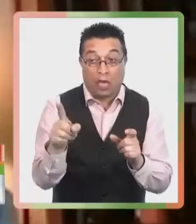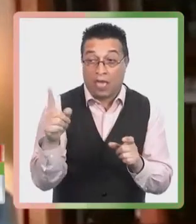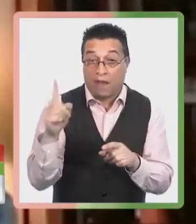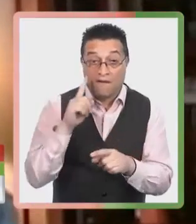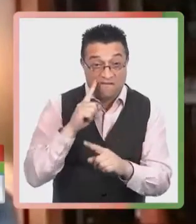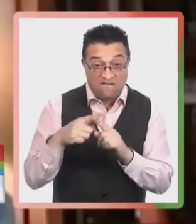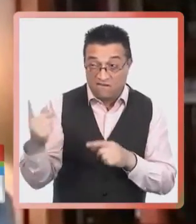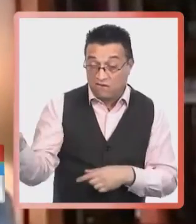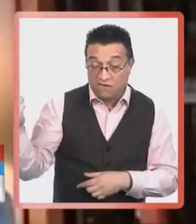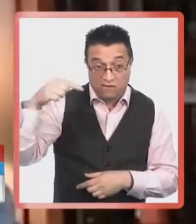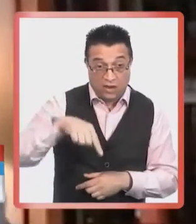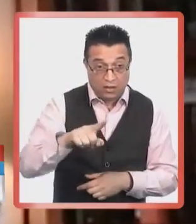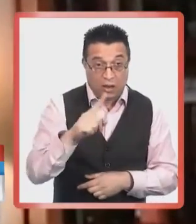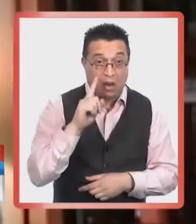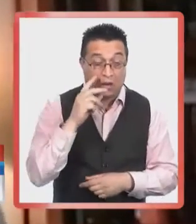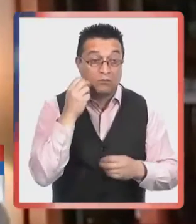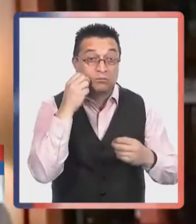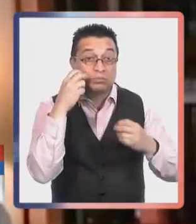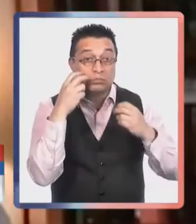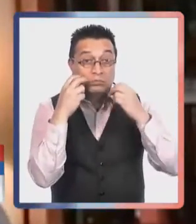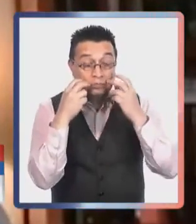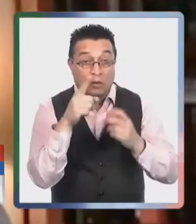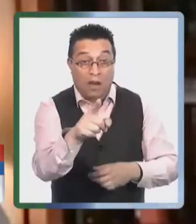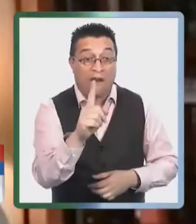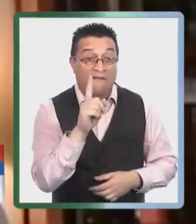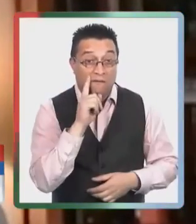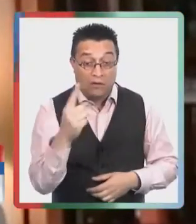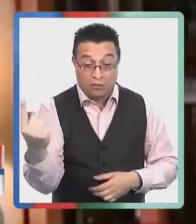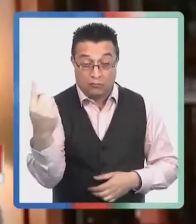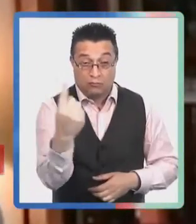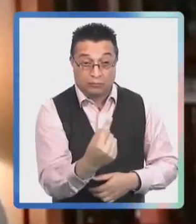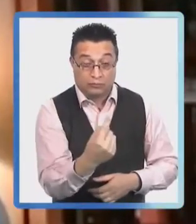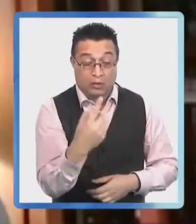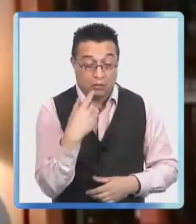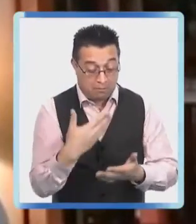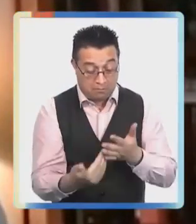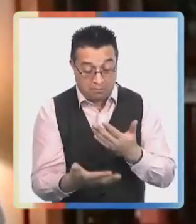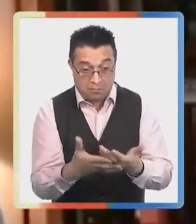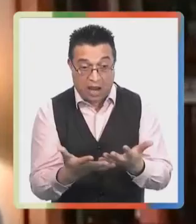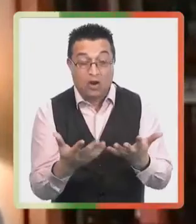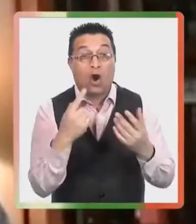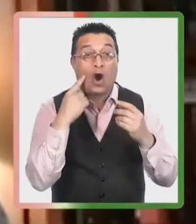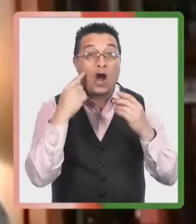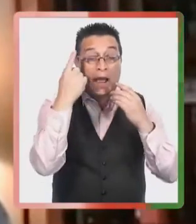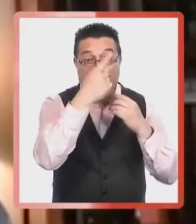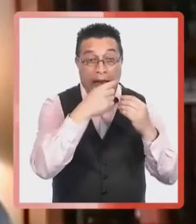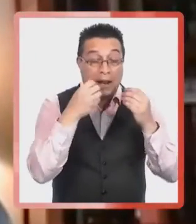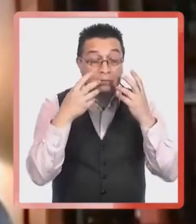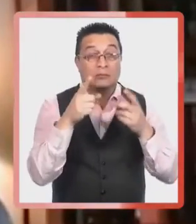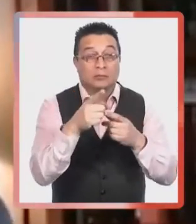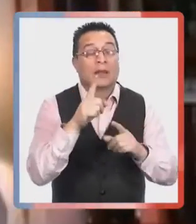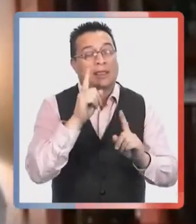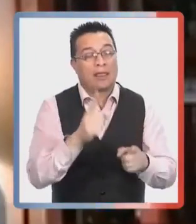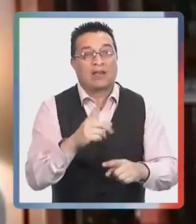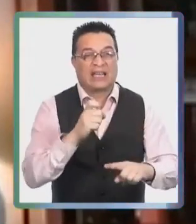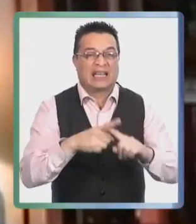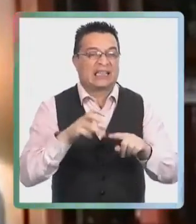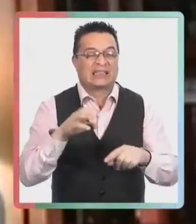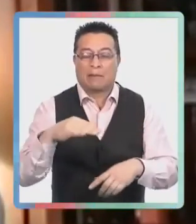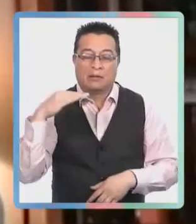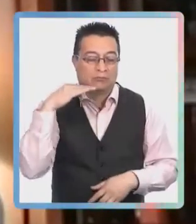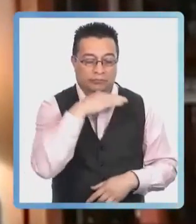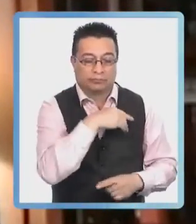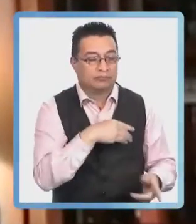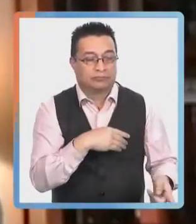persona viene de esos lugares y viene con pústulas, viene con esos granitos llenos de pus en las manos o en la cara, hay que tomarle exámenes